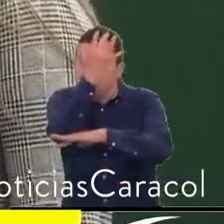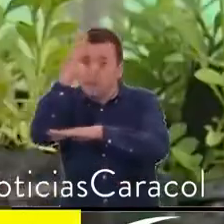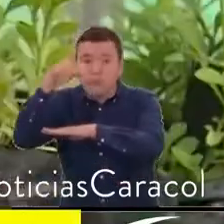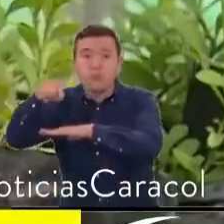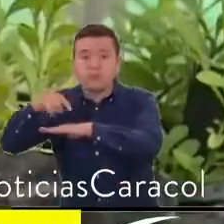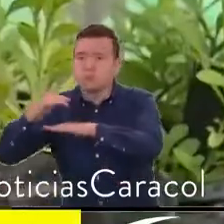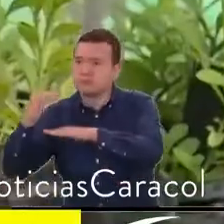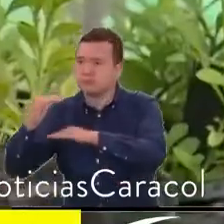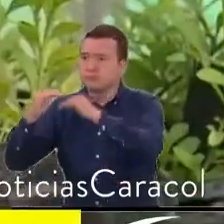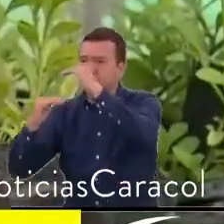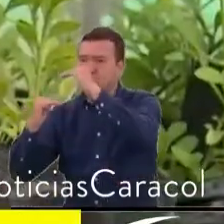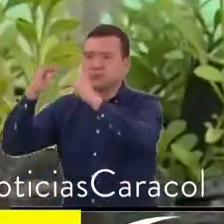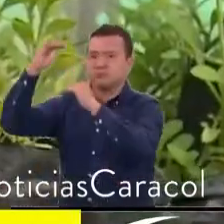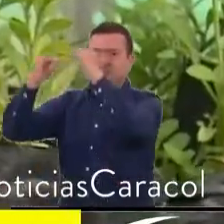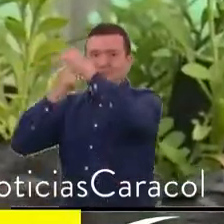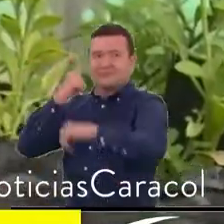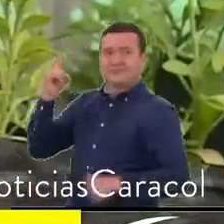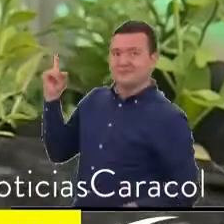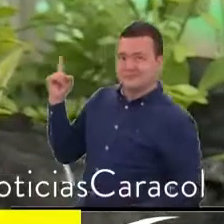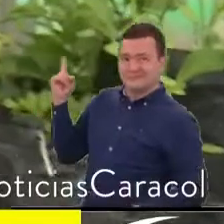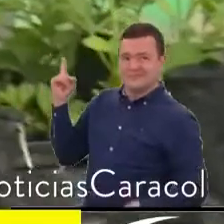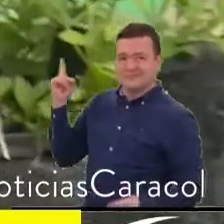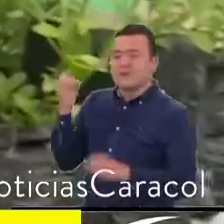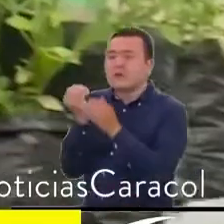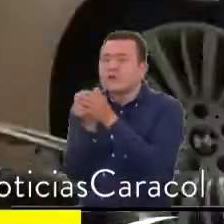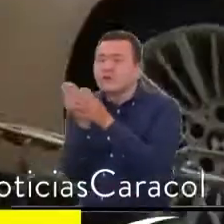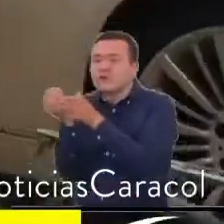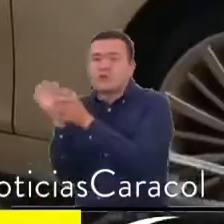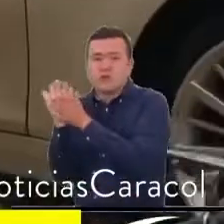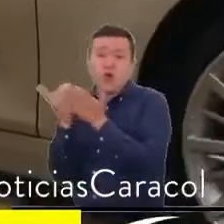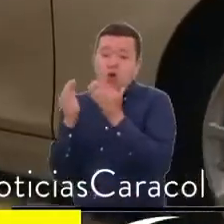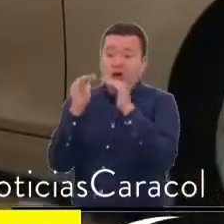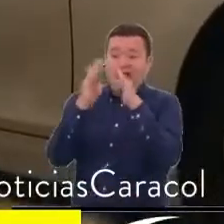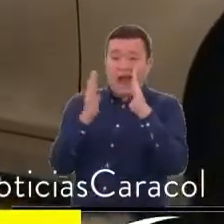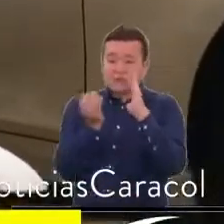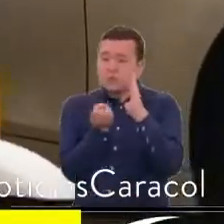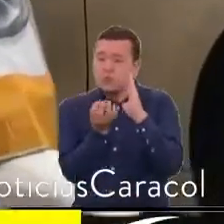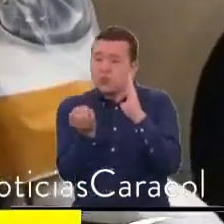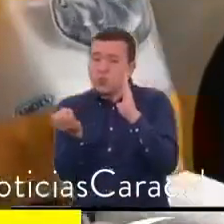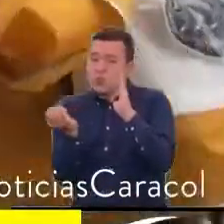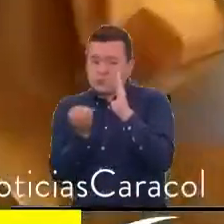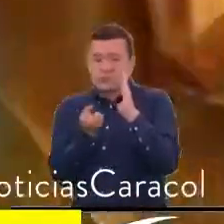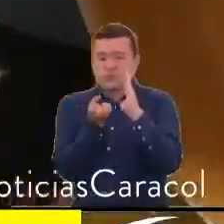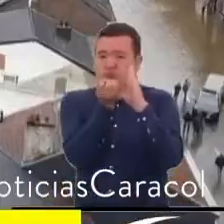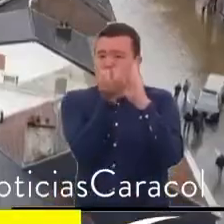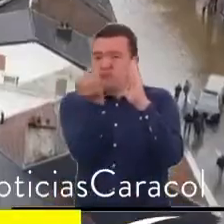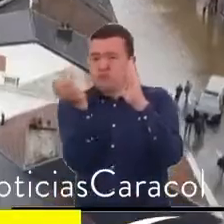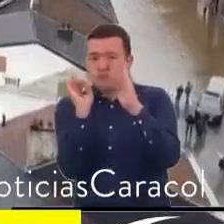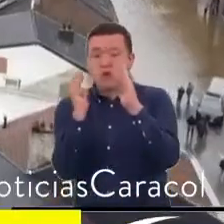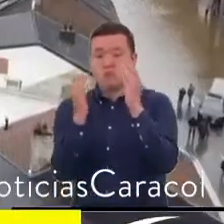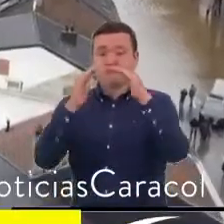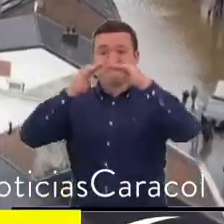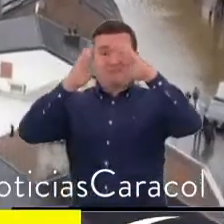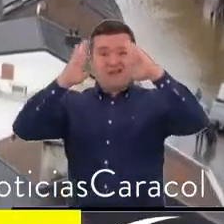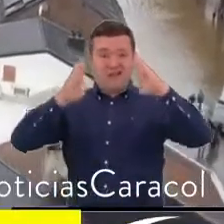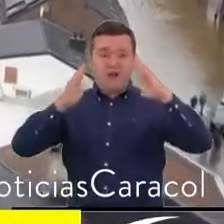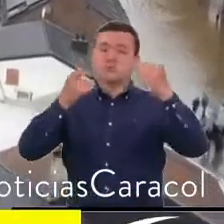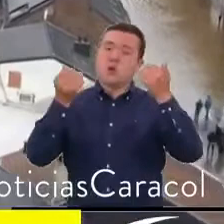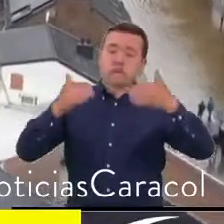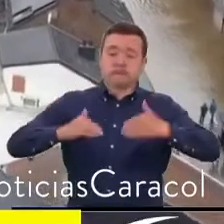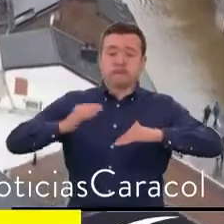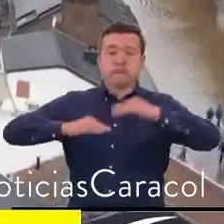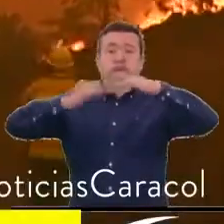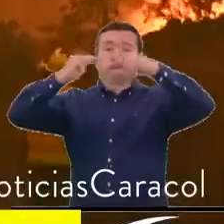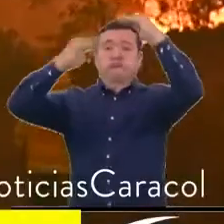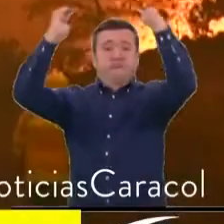verticales, jardines dentro de las casas, también jardines exteriores. Esto puede mitigar